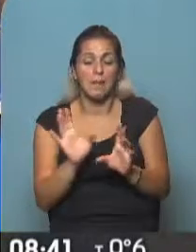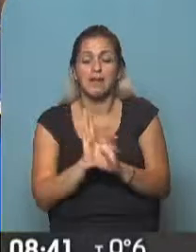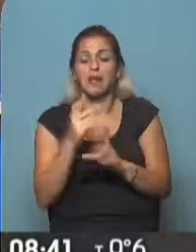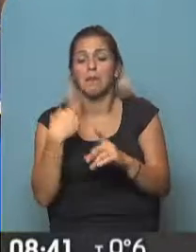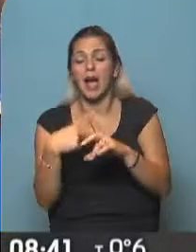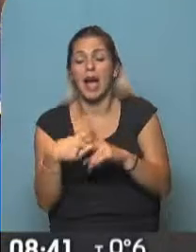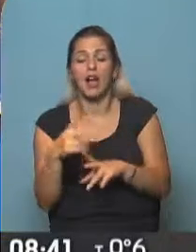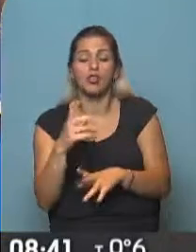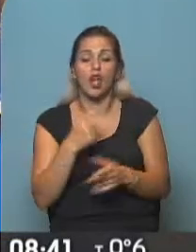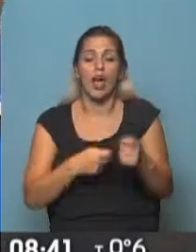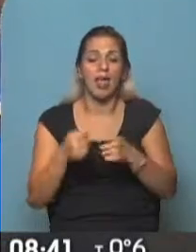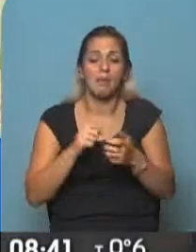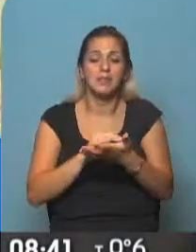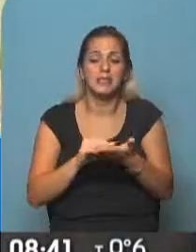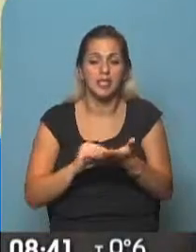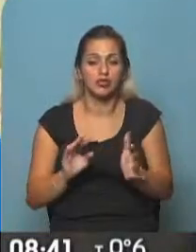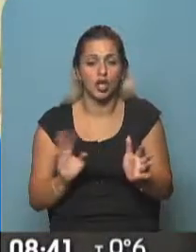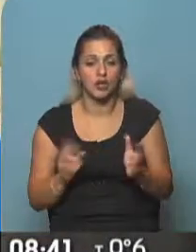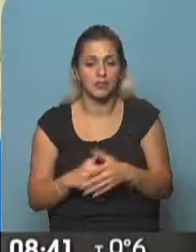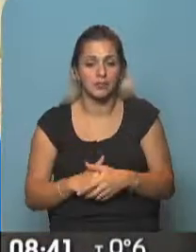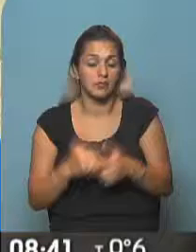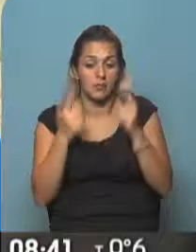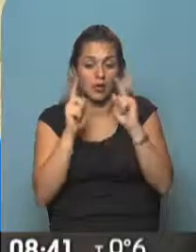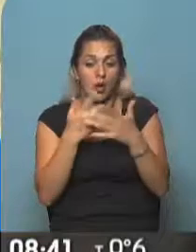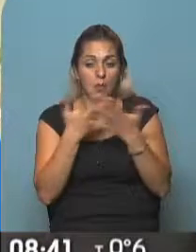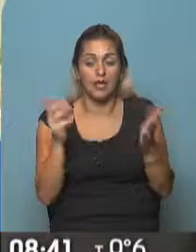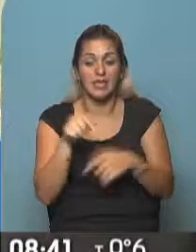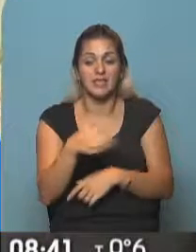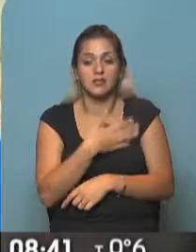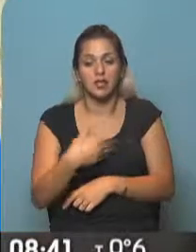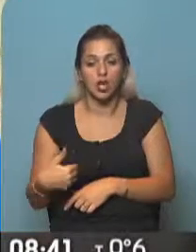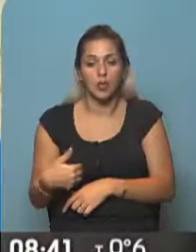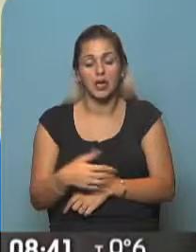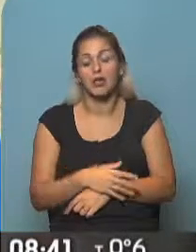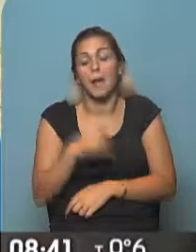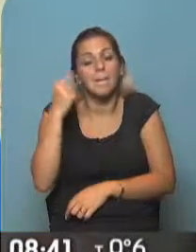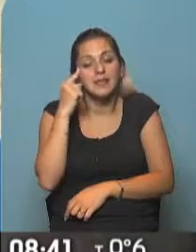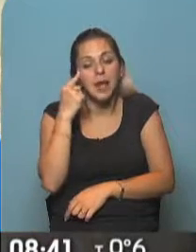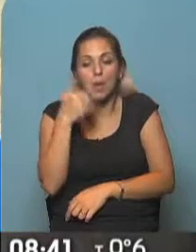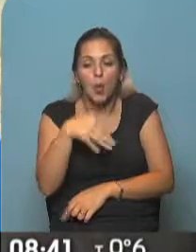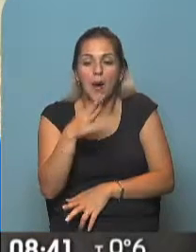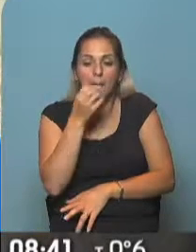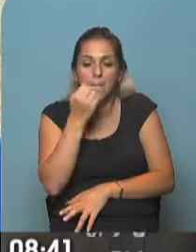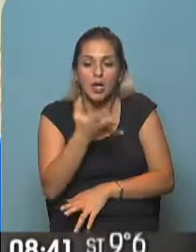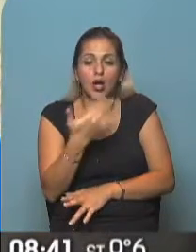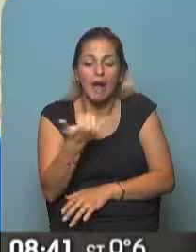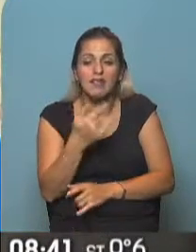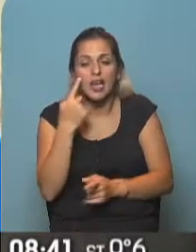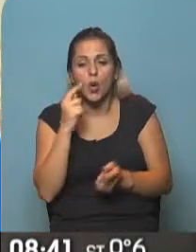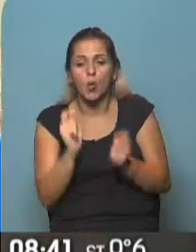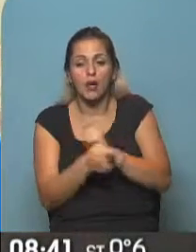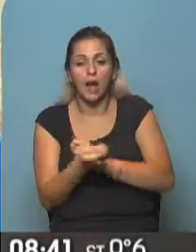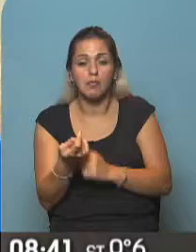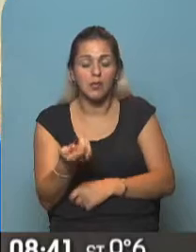de administración y no para actos de disposición. Este gobierno, teníamos la esperanza de que hubiera un cambio, nos